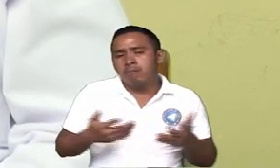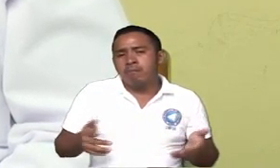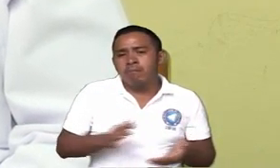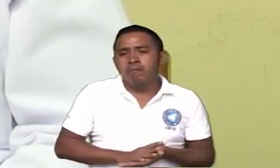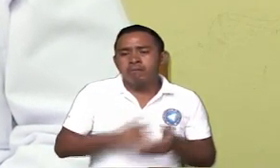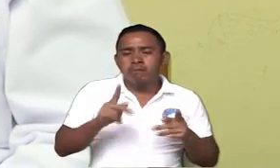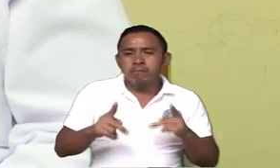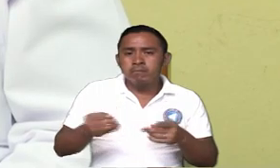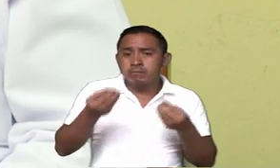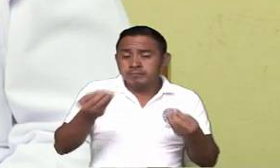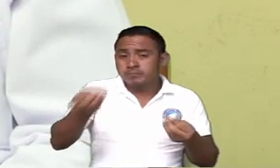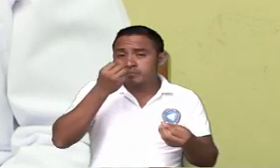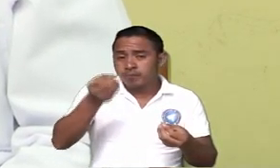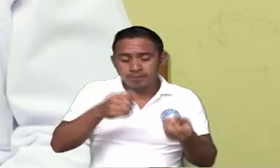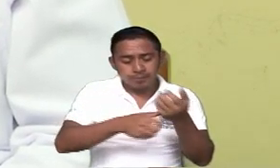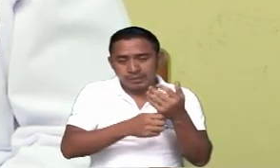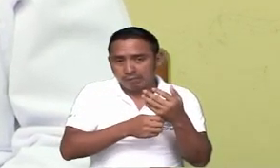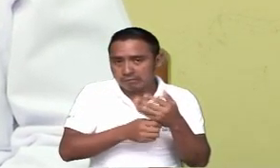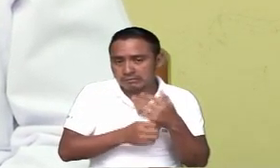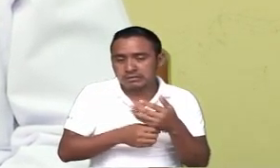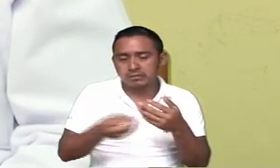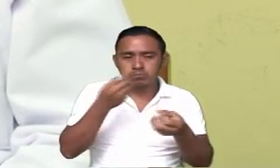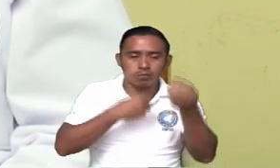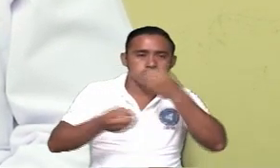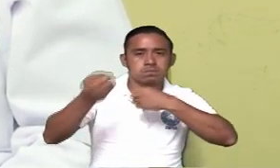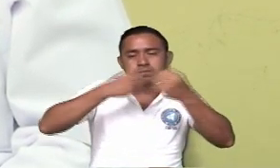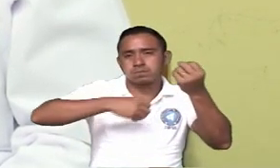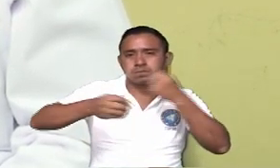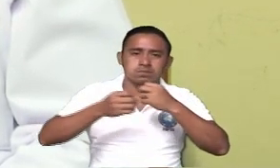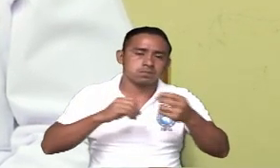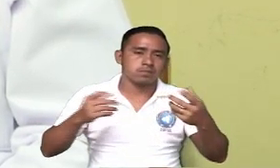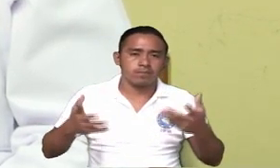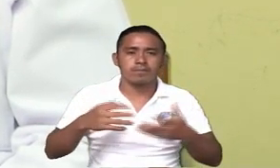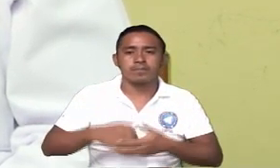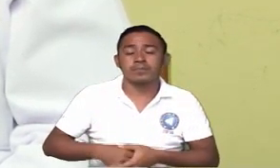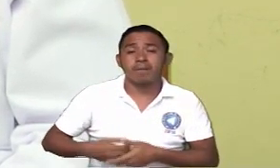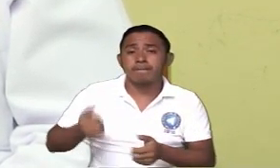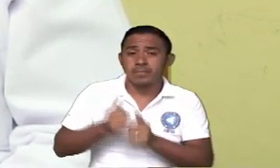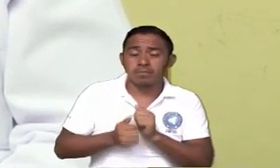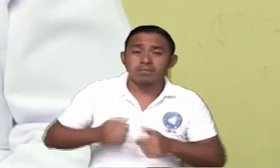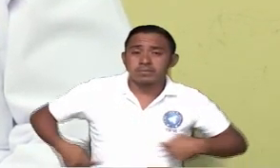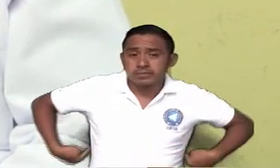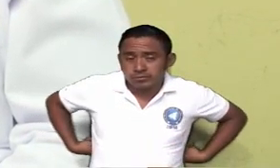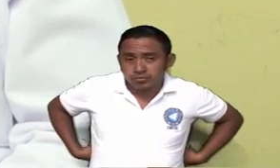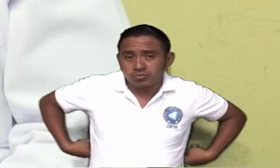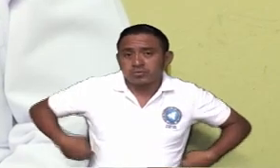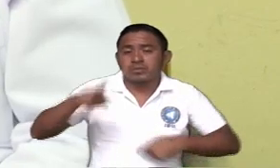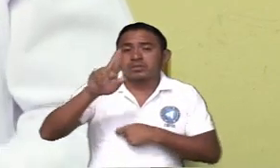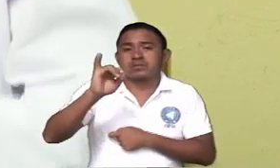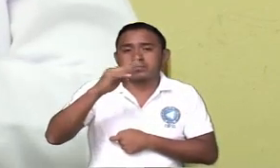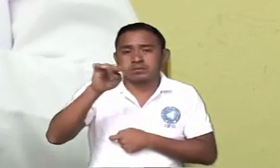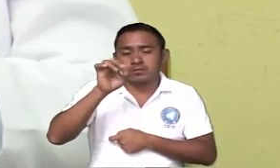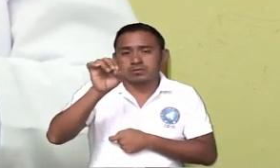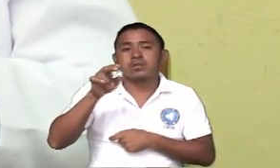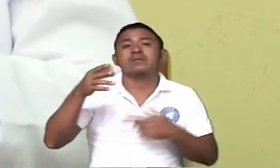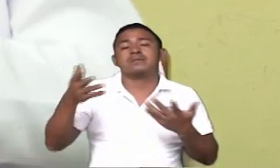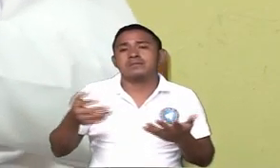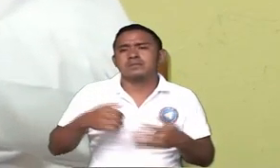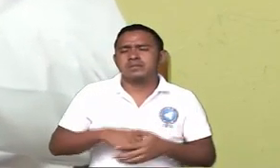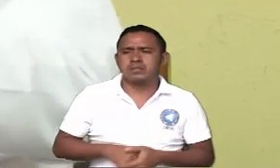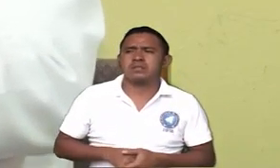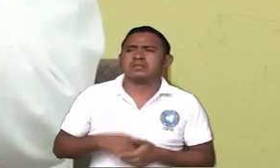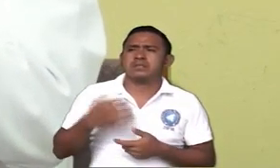comen mucha carne, muchas proteínas, esto va deteriorando lo que es el riñón, la filtración del riñón, y generalmente te dicen, sí,